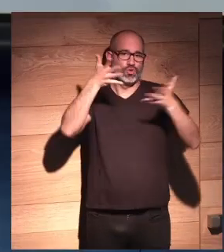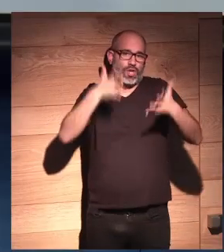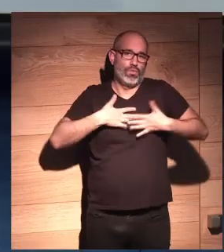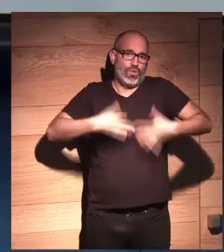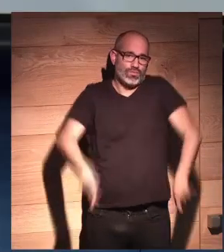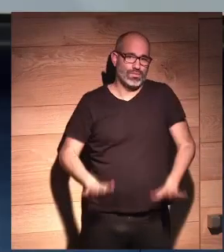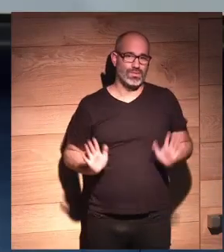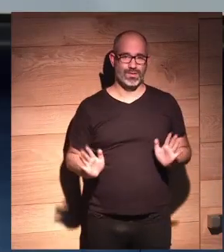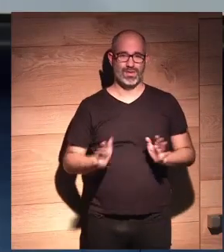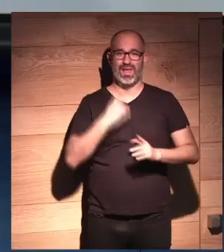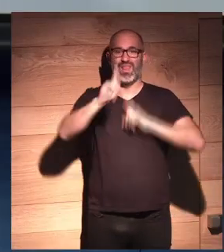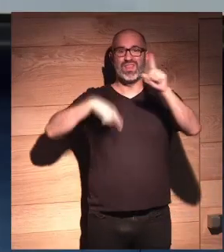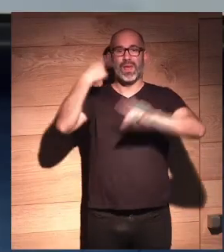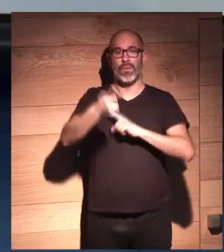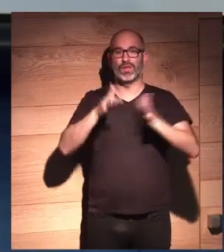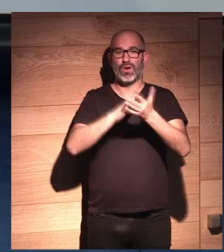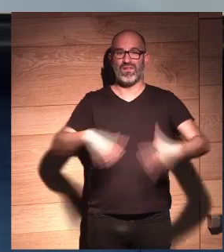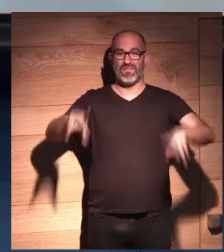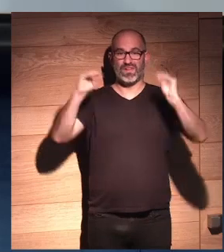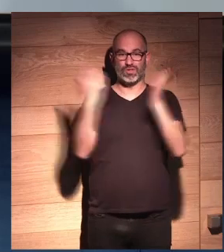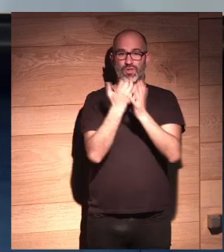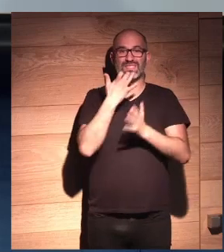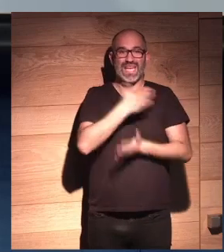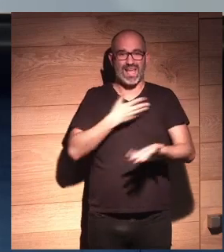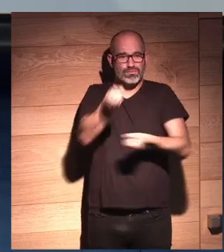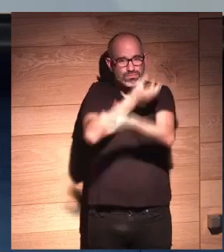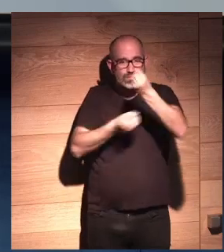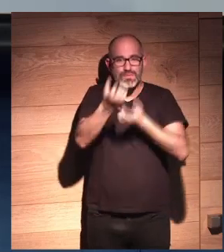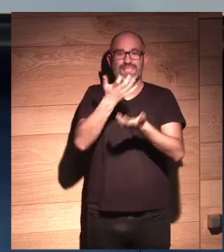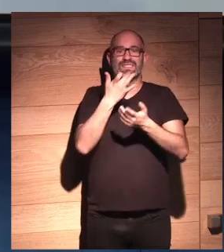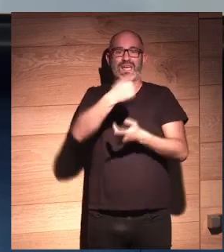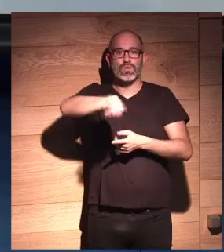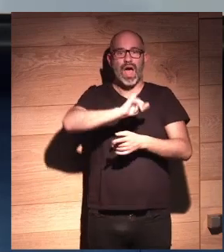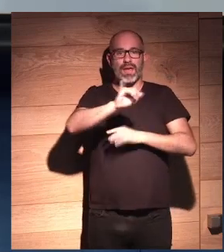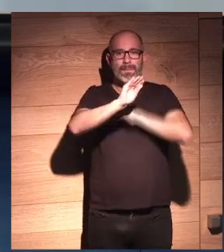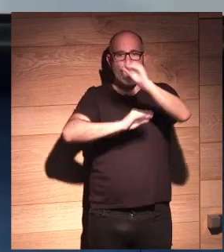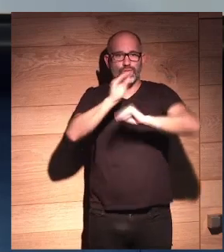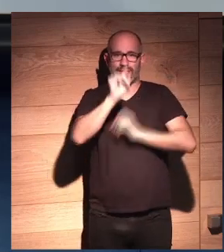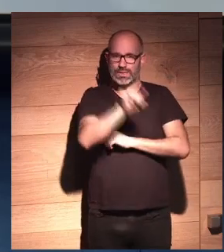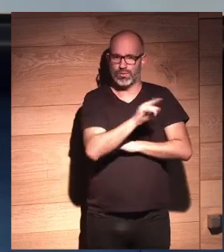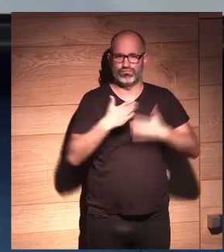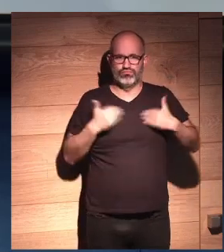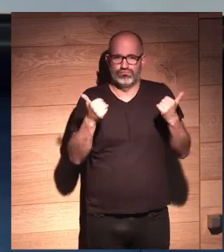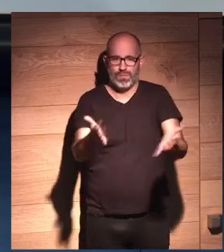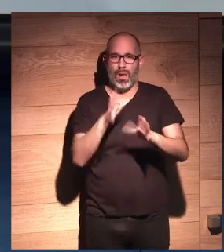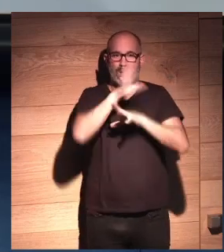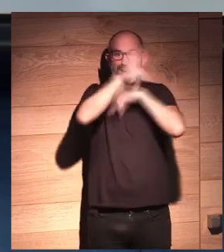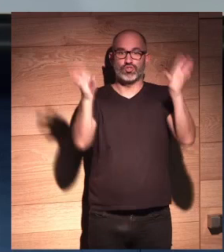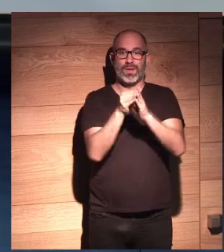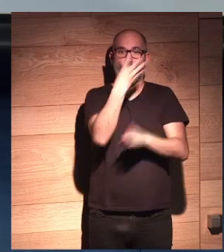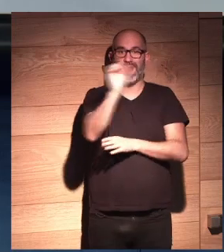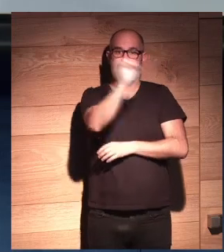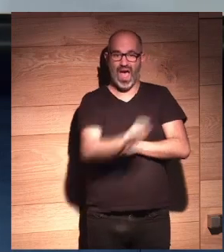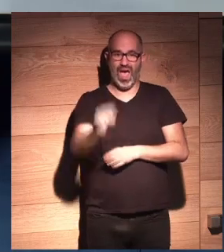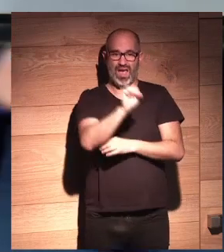deciros. Que luego después, cuando termine todo, si queréis charlamos, si tenéis preguntas, porque lo que digo, resumir 40 años